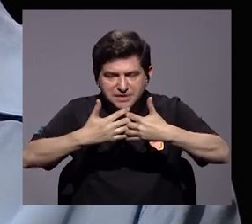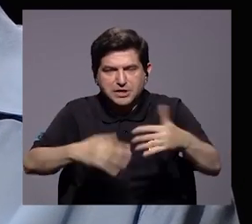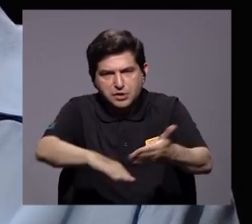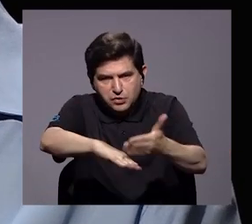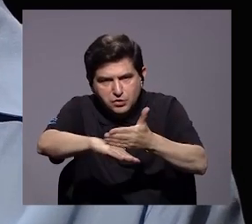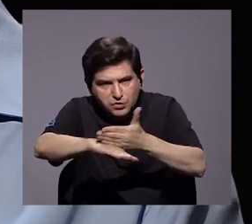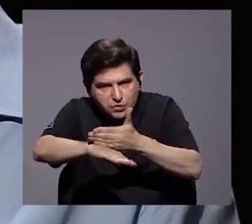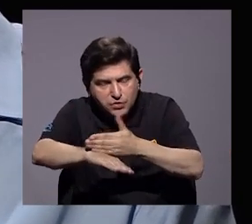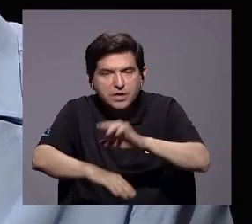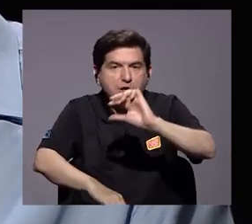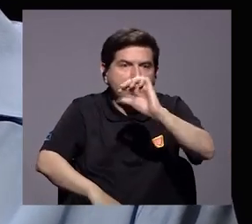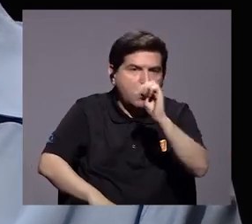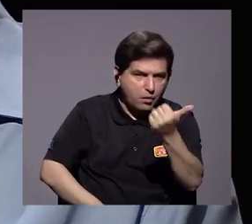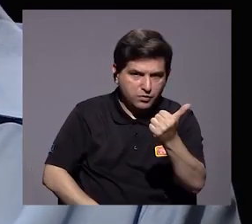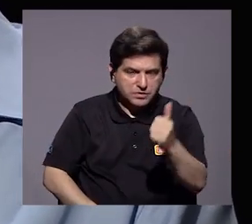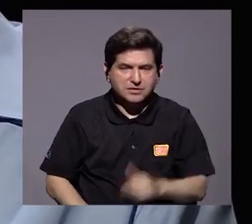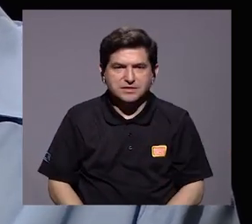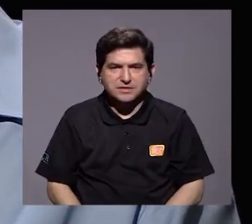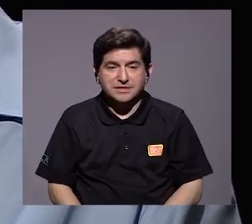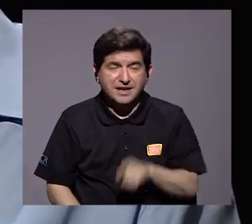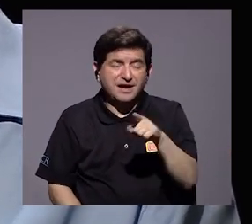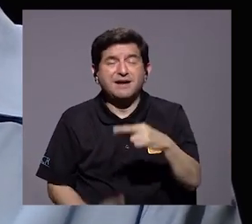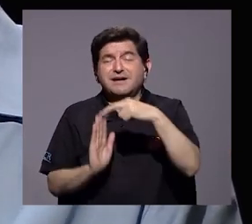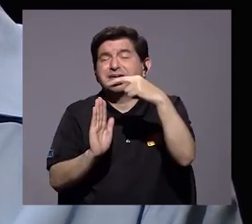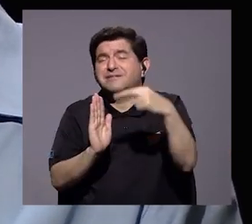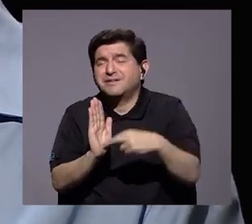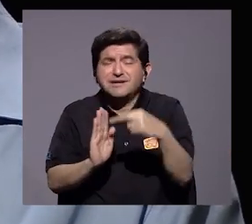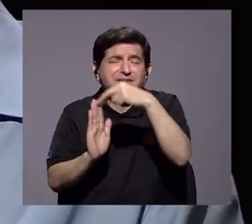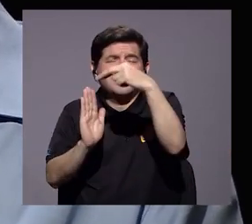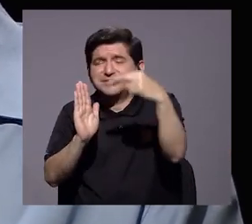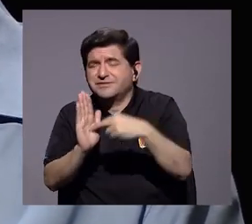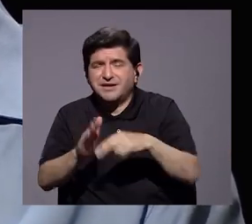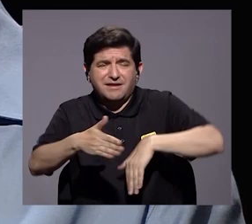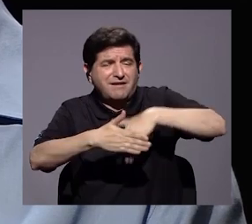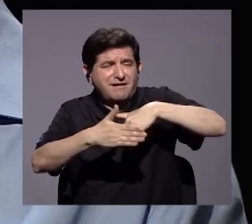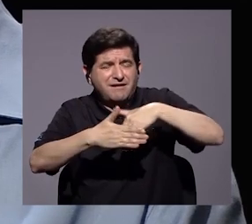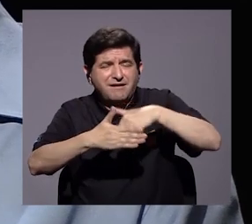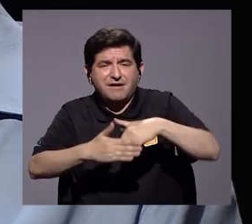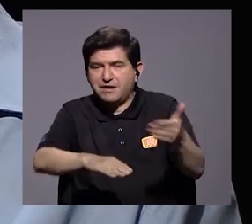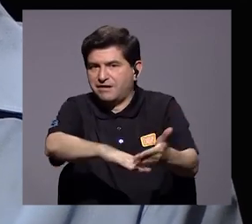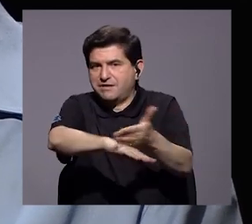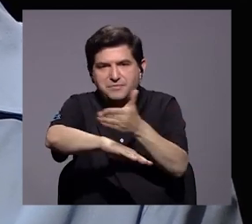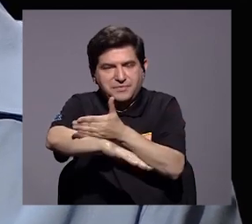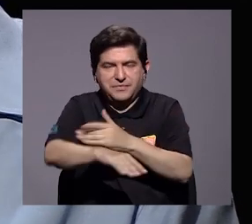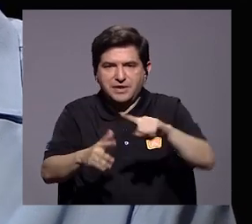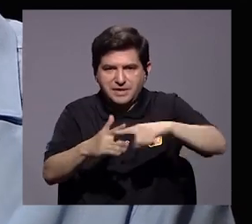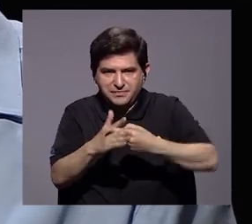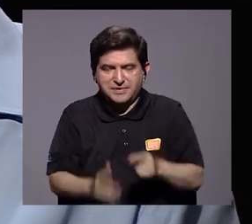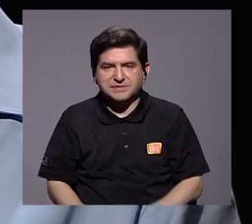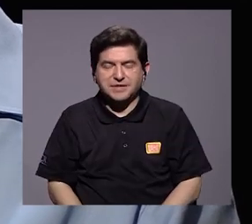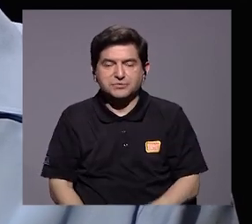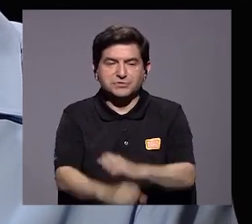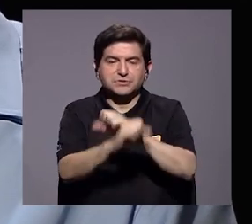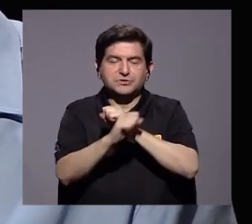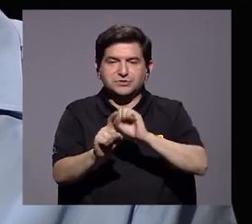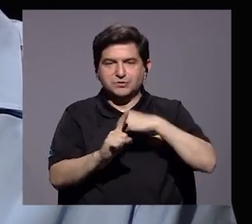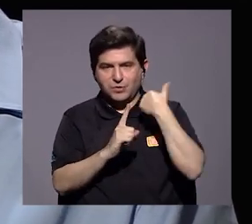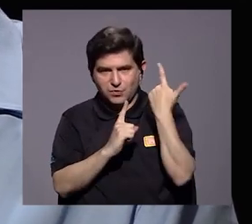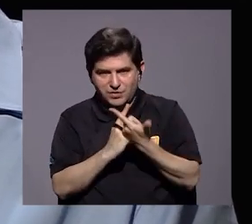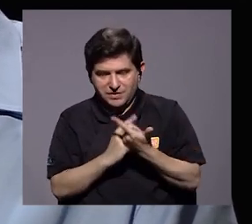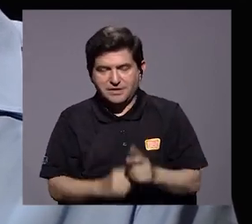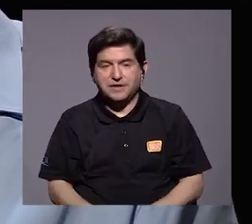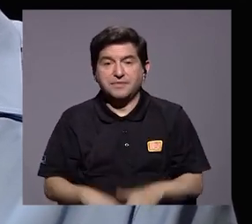y la otra es toda la maraña regulatoria que les impide crecer en costa rica empezando por los costos de la seguridad social